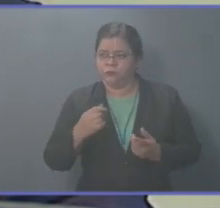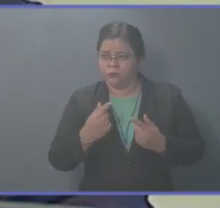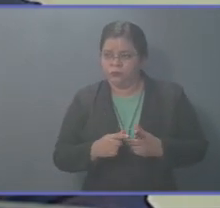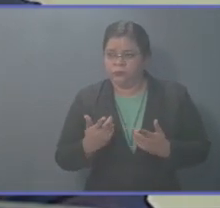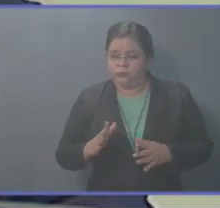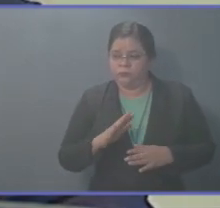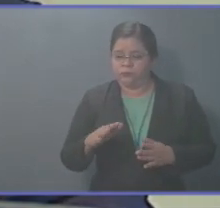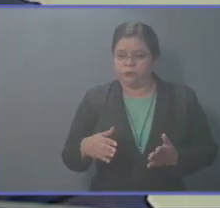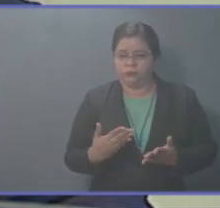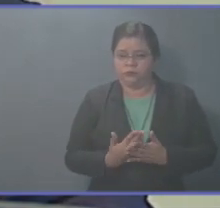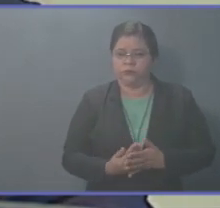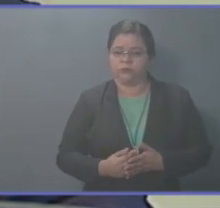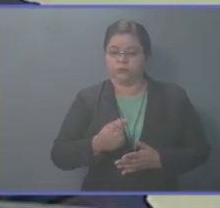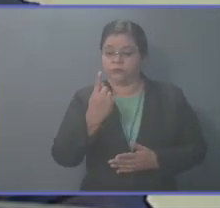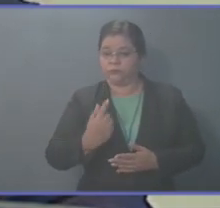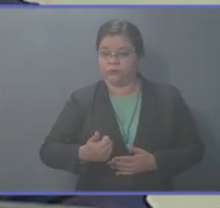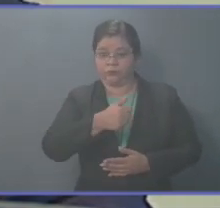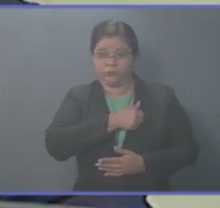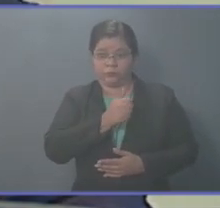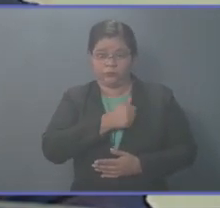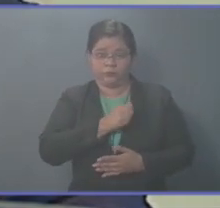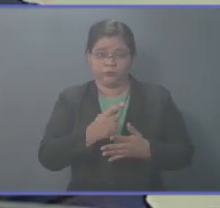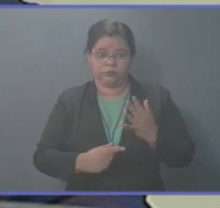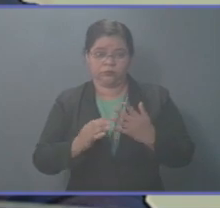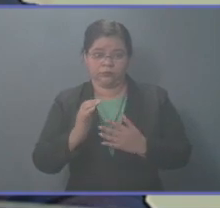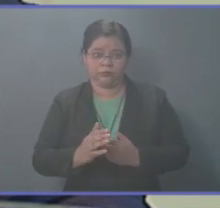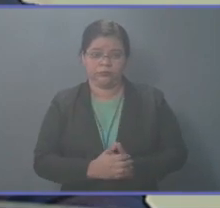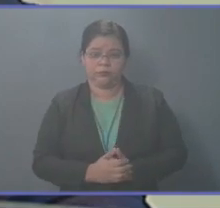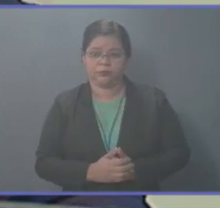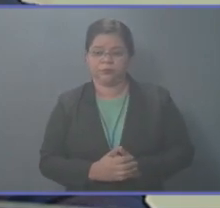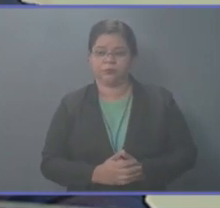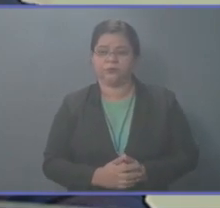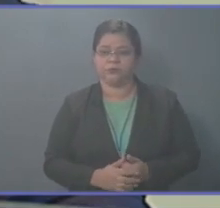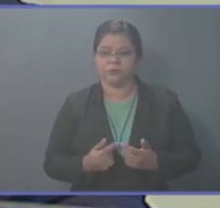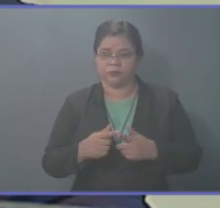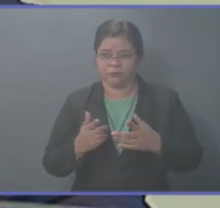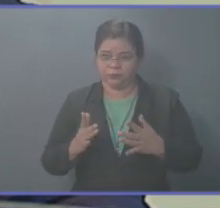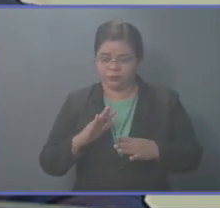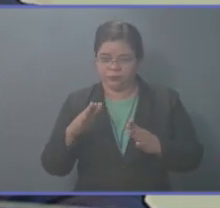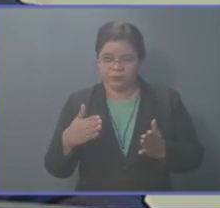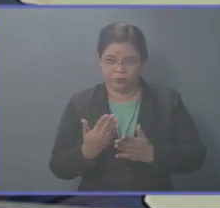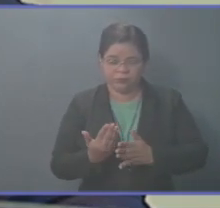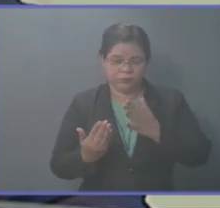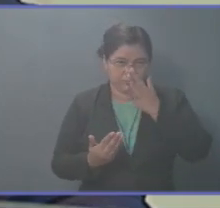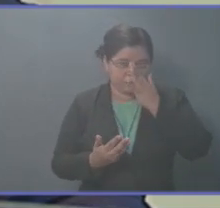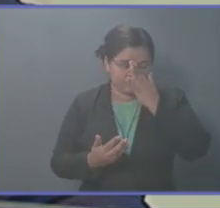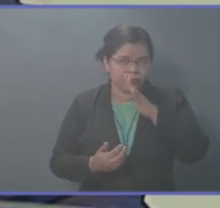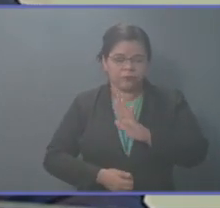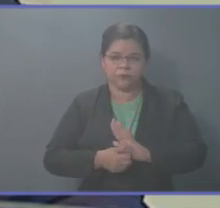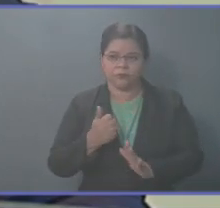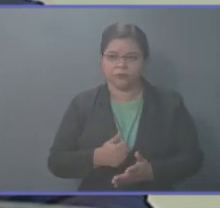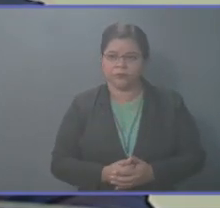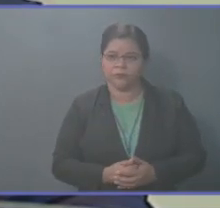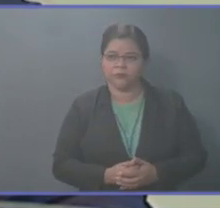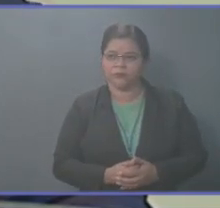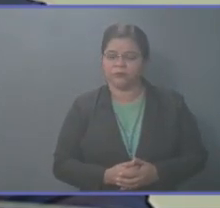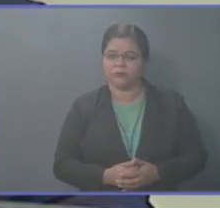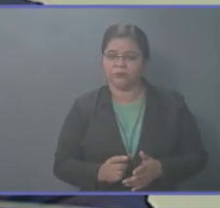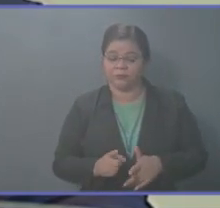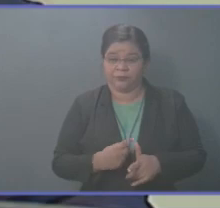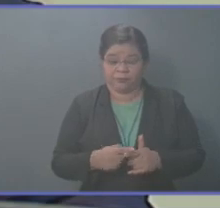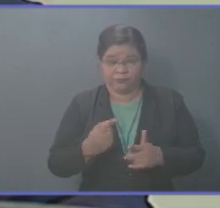el posible uso irresponsable del derecho a insurrección conduciría a abrir la oportunidad para que eventualmente se busque la destitución de otros funcionarios.